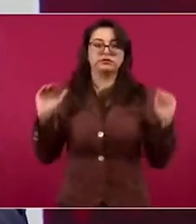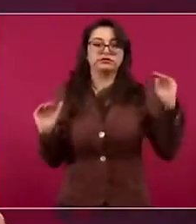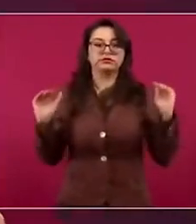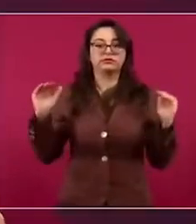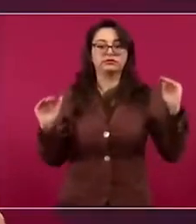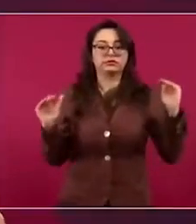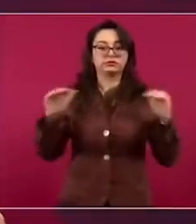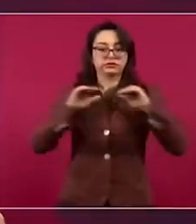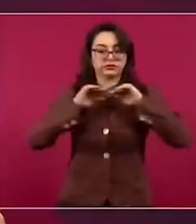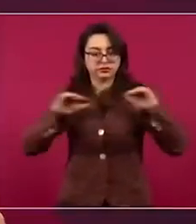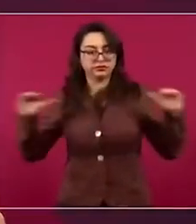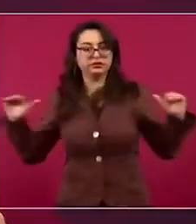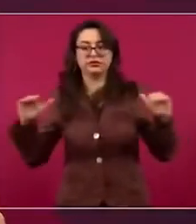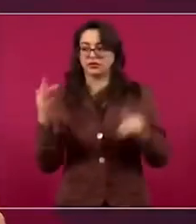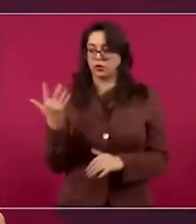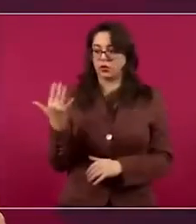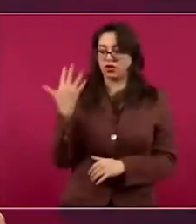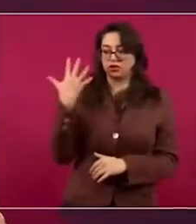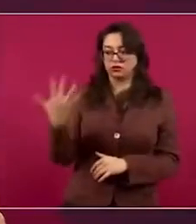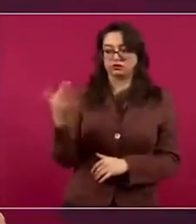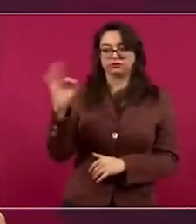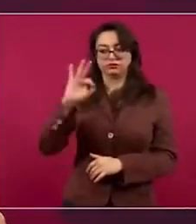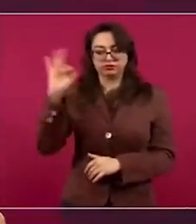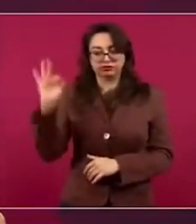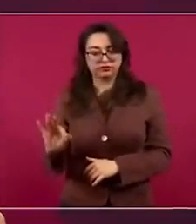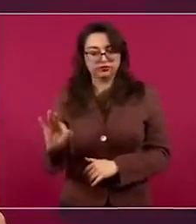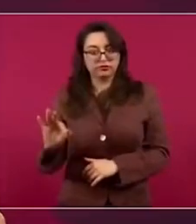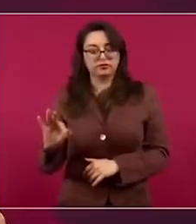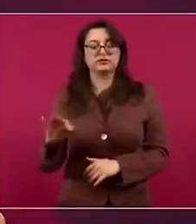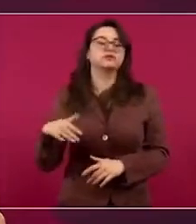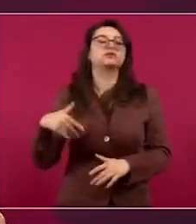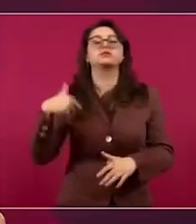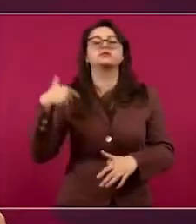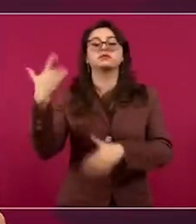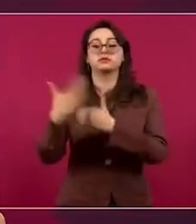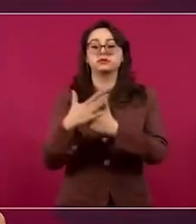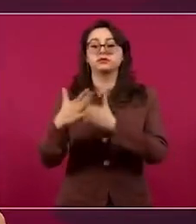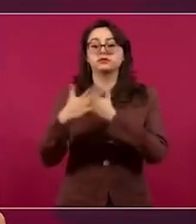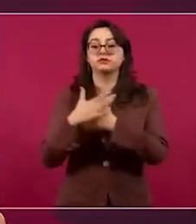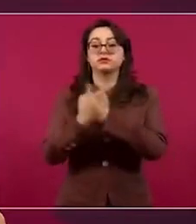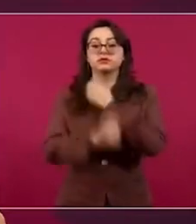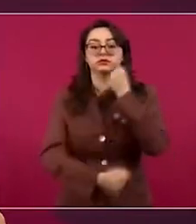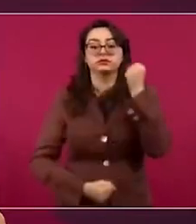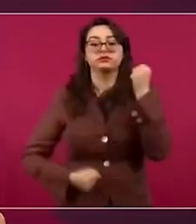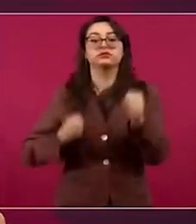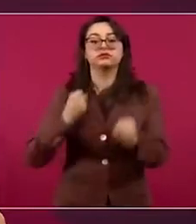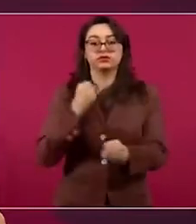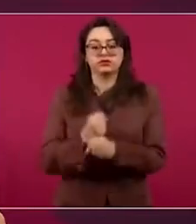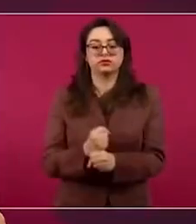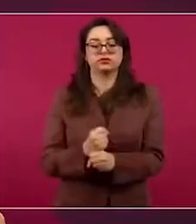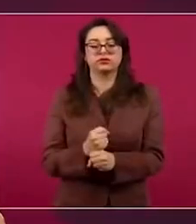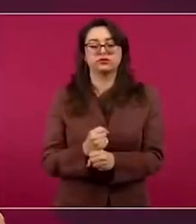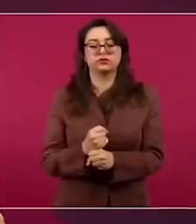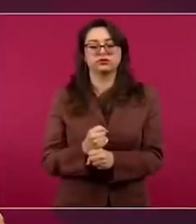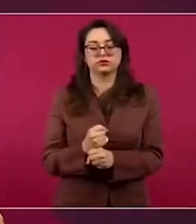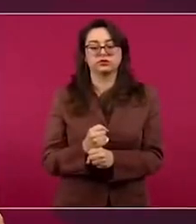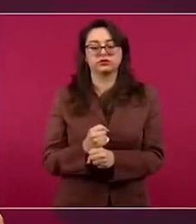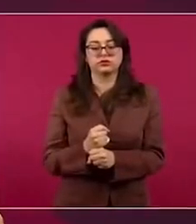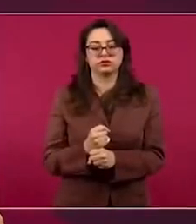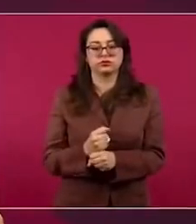con lo que estamos haciendo para el año próximo, calculamos que vamos a tener,